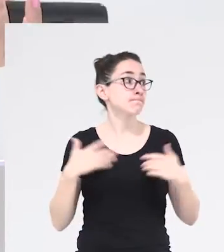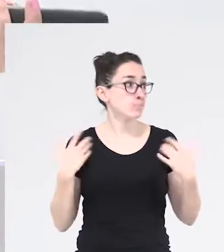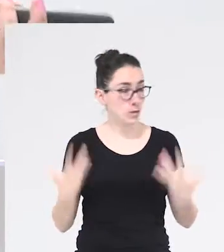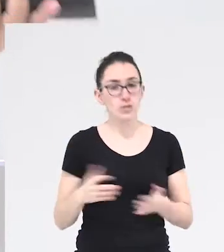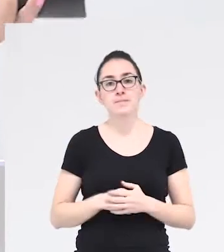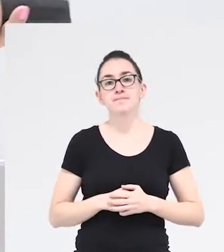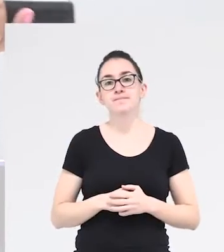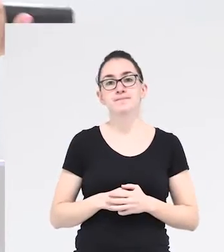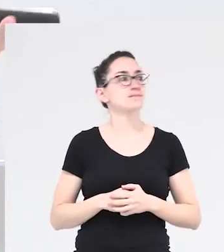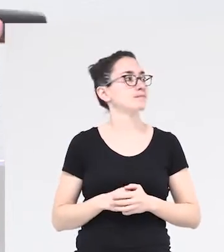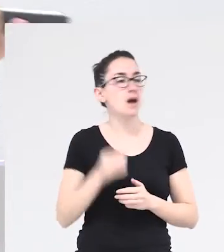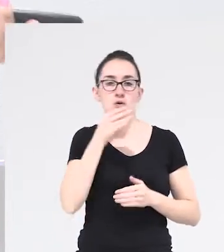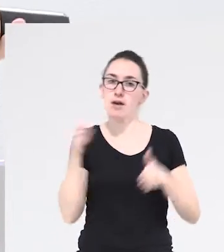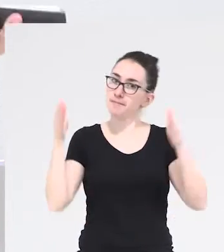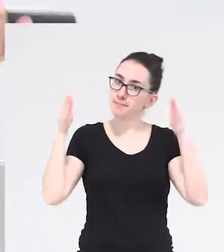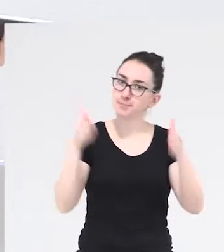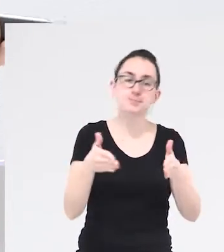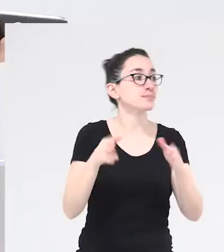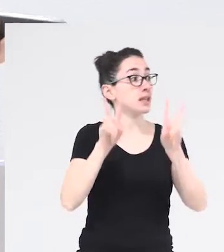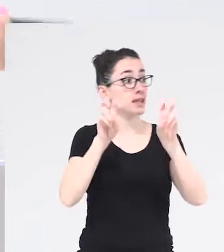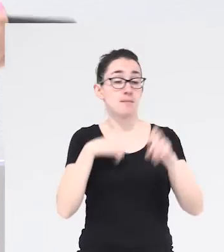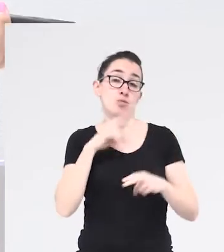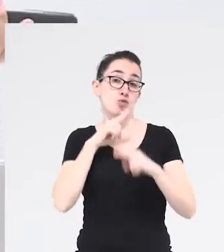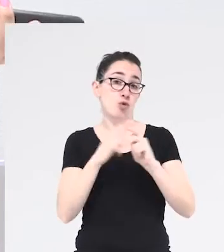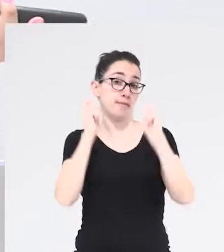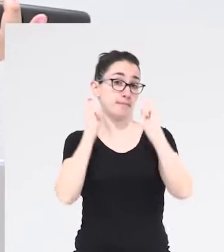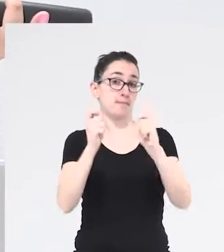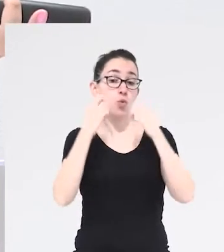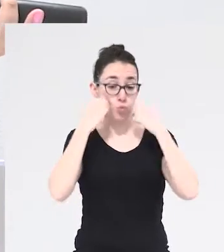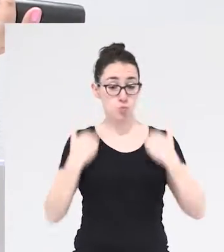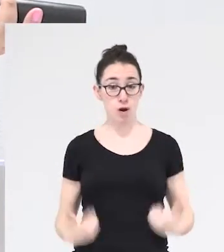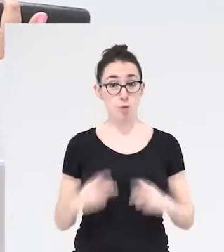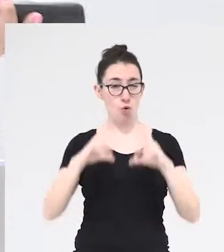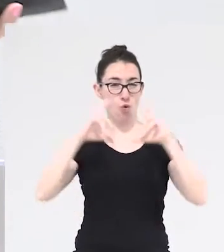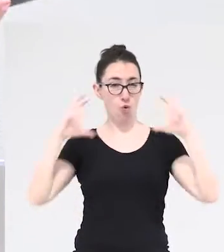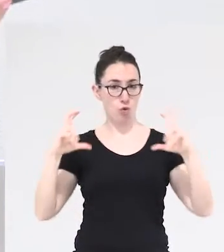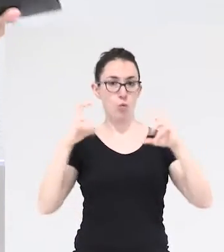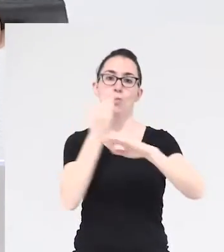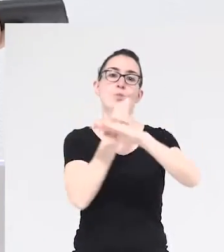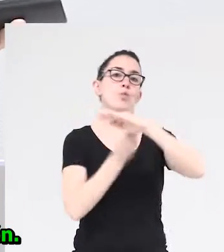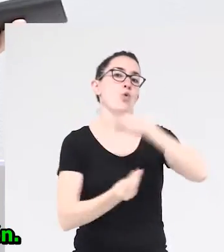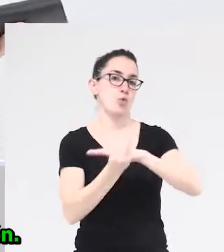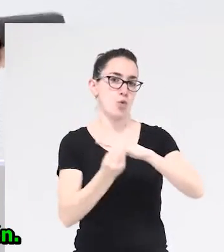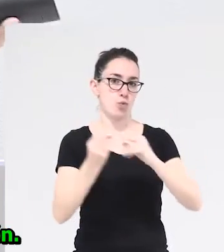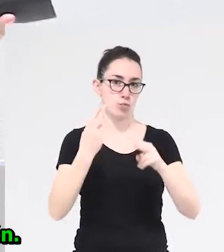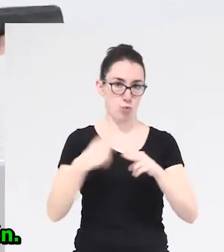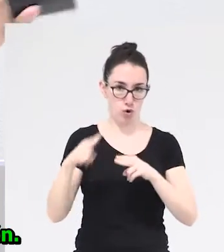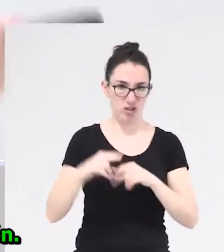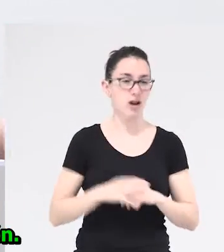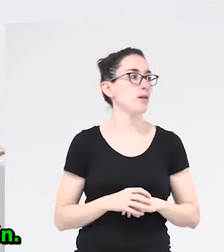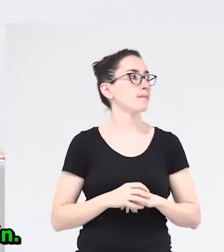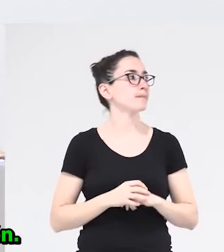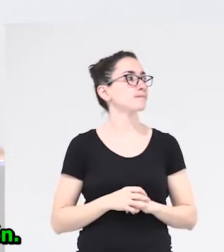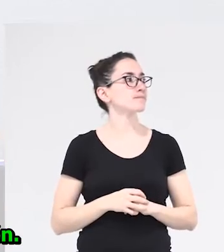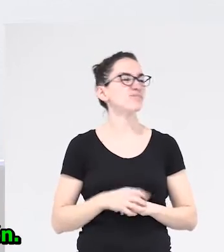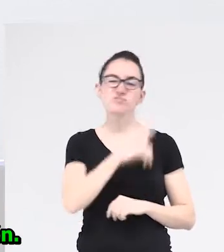entonces, vamos a ir a esta cuestión que le llamo la producción política del cuerpo gordo, ¿no? Para, como les digo, pensar desde ahí, esto es un poco incómodo que